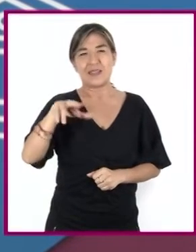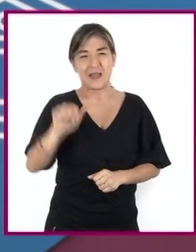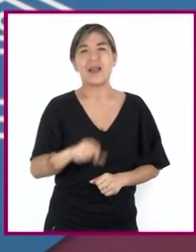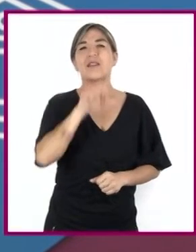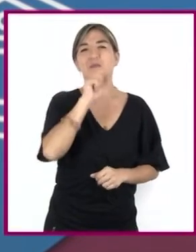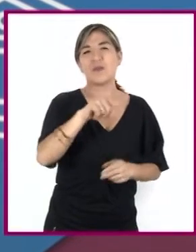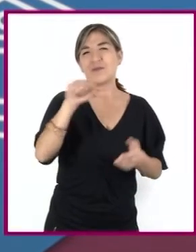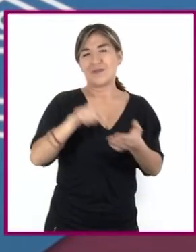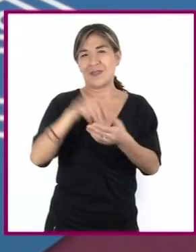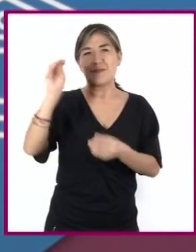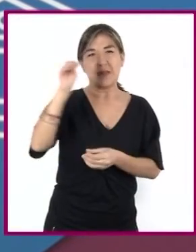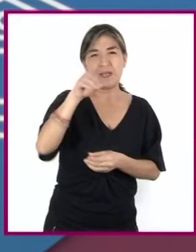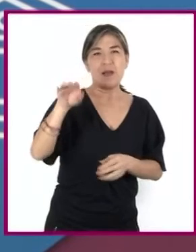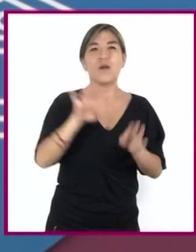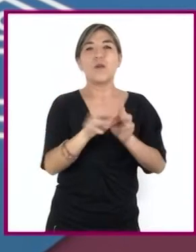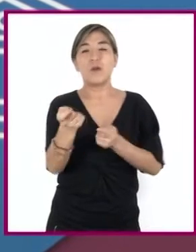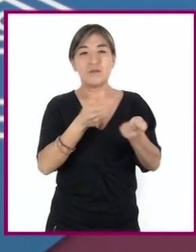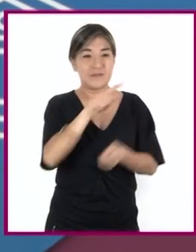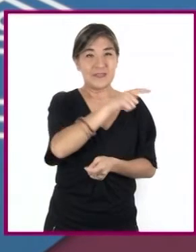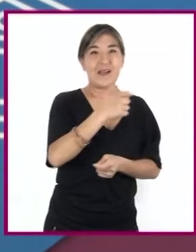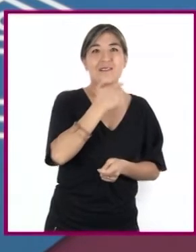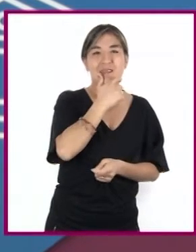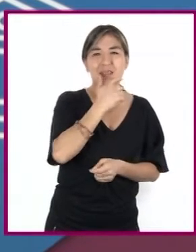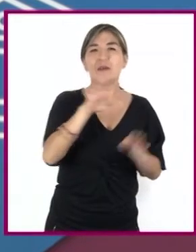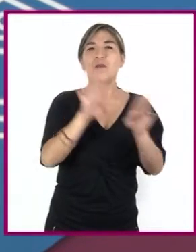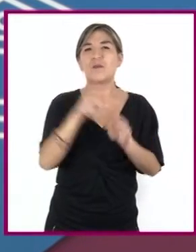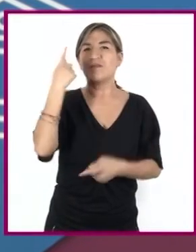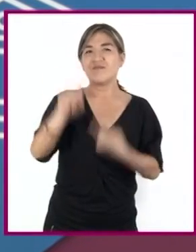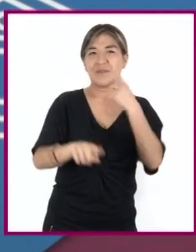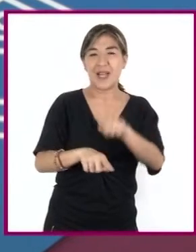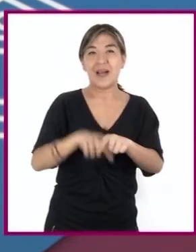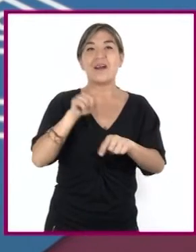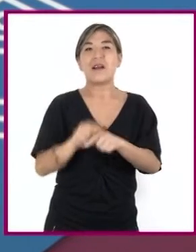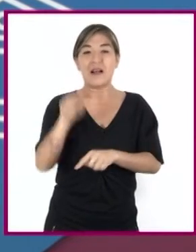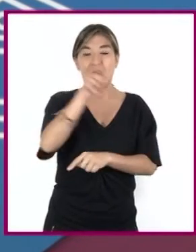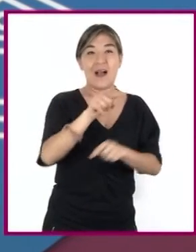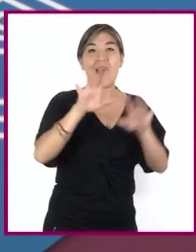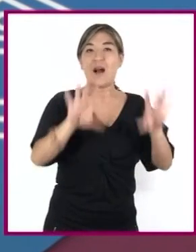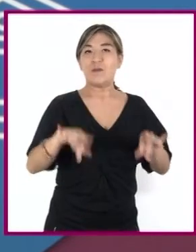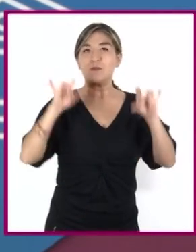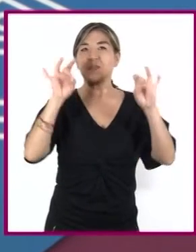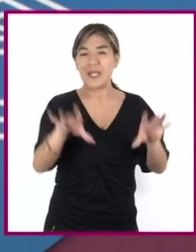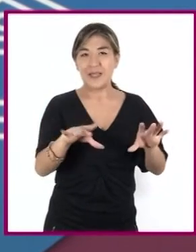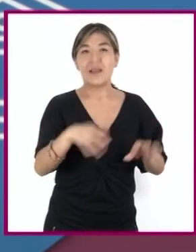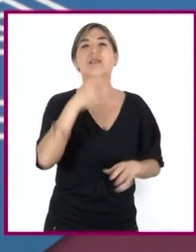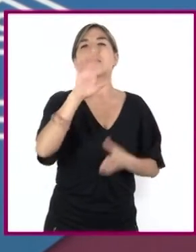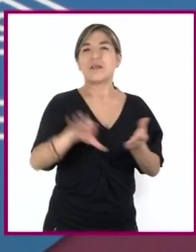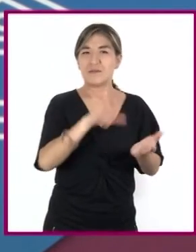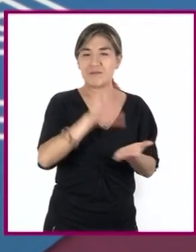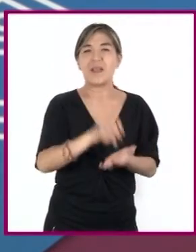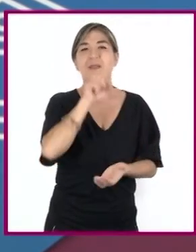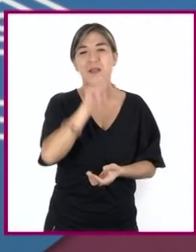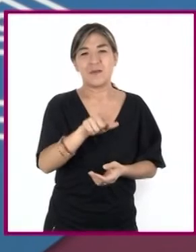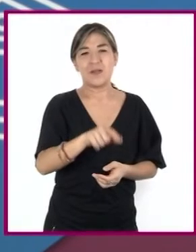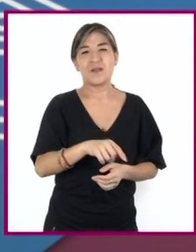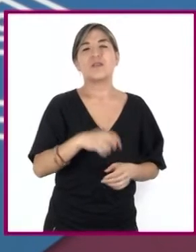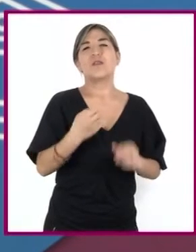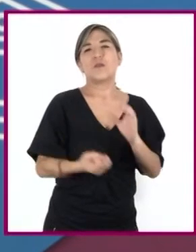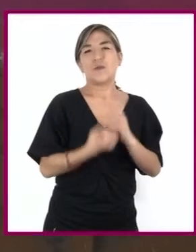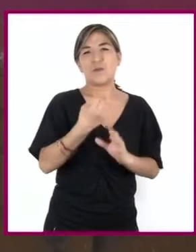Desde 1841 se habían extendido a Australia y convirtió en su colonia también a Nueva